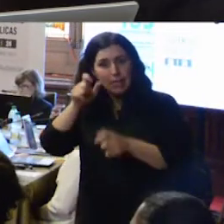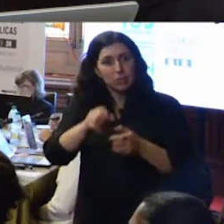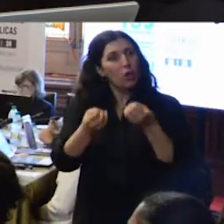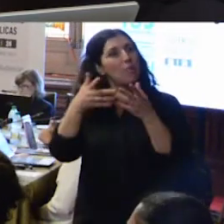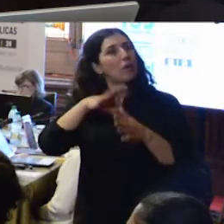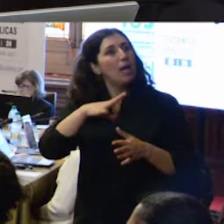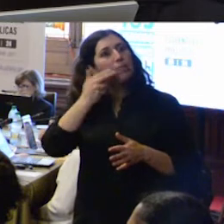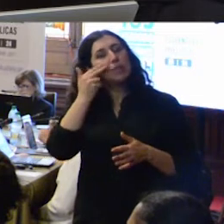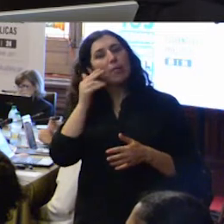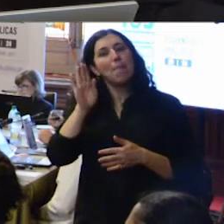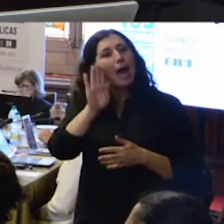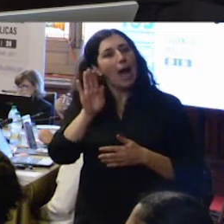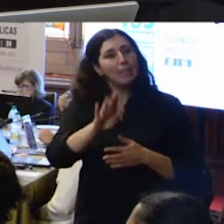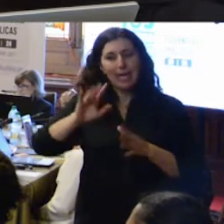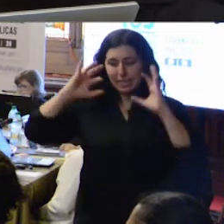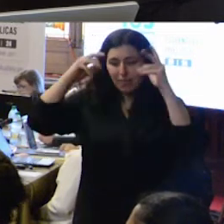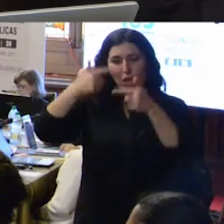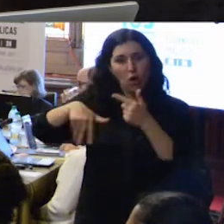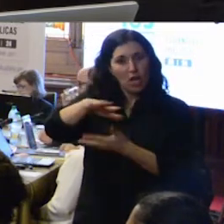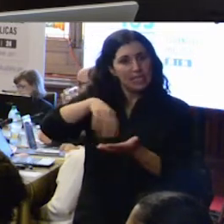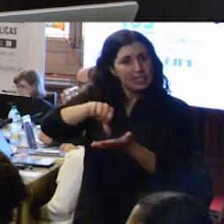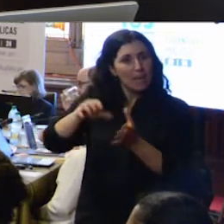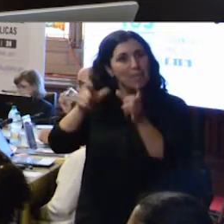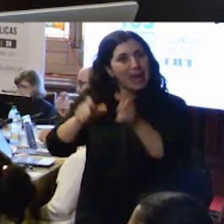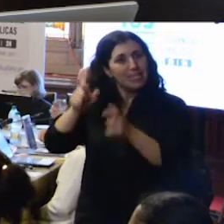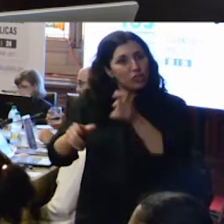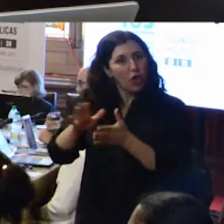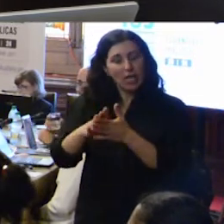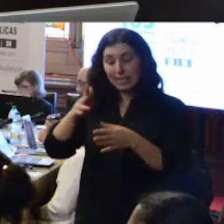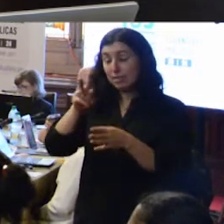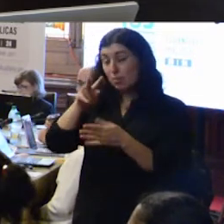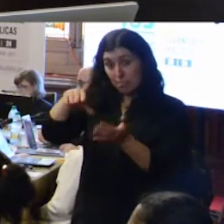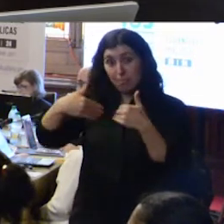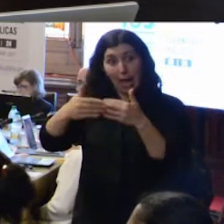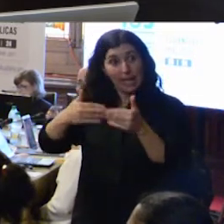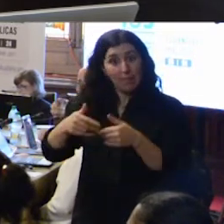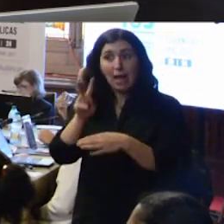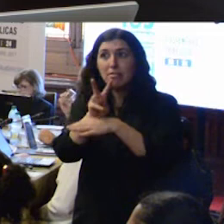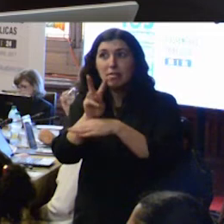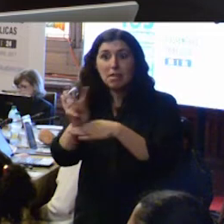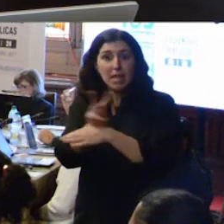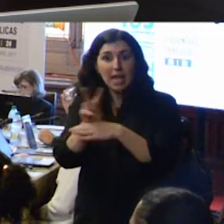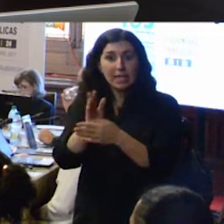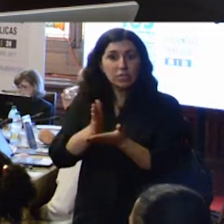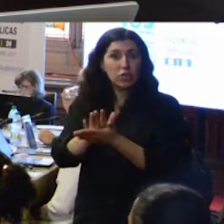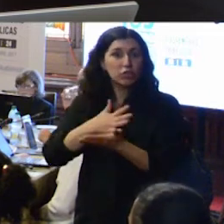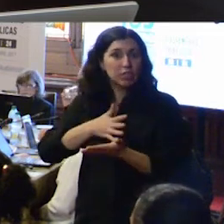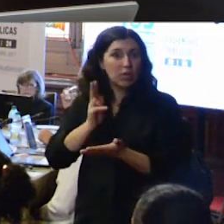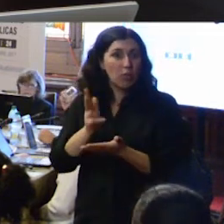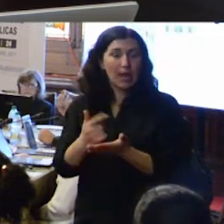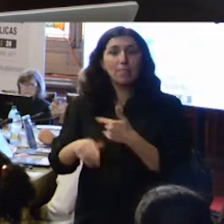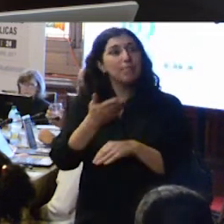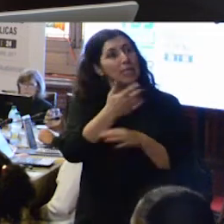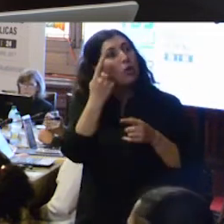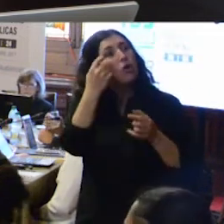y violencias que sufren los y las defensores de derechos humanos en Panamá. Y lamentablemente, solo se ha llegado a realizar una reunión